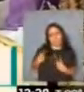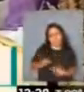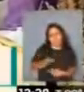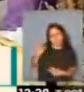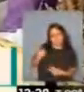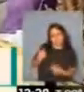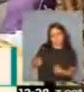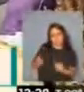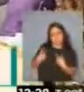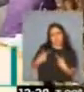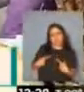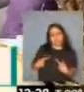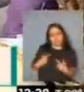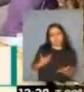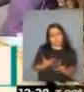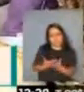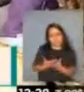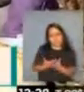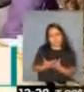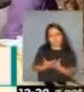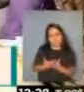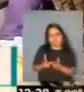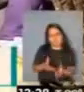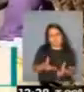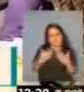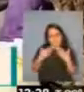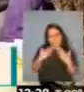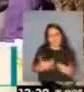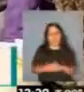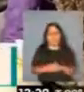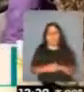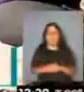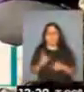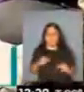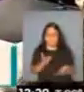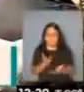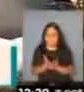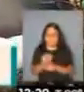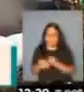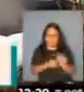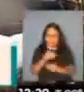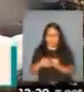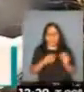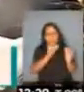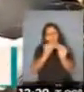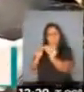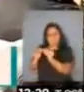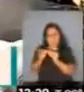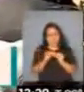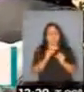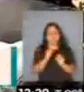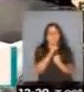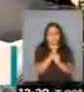anterior pide Gracias bueno muchas cosas y también pide por la familia por los compañeros por el